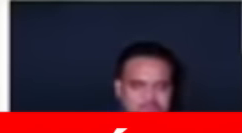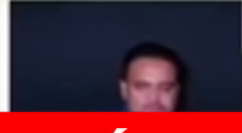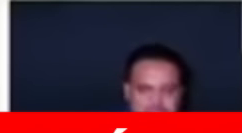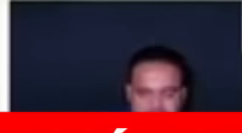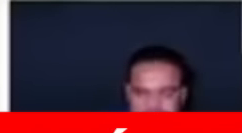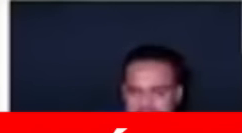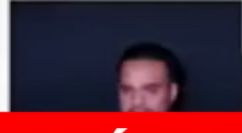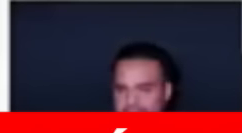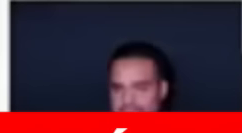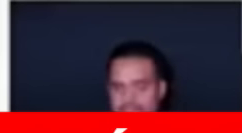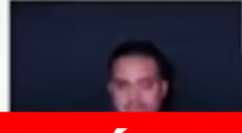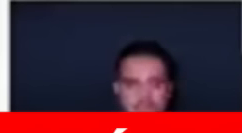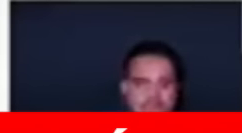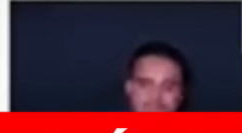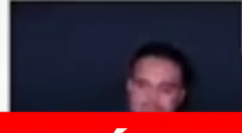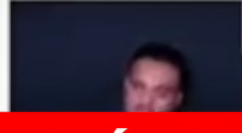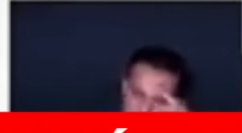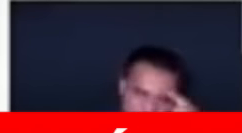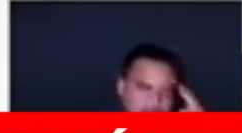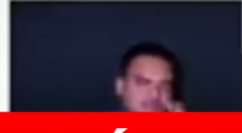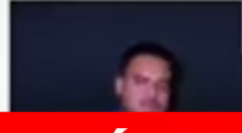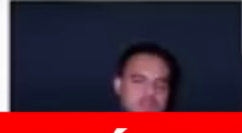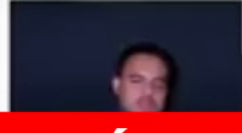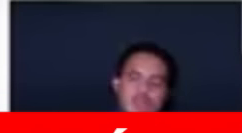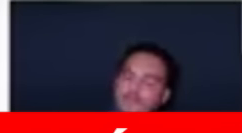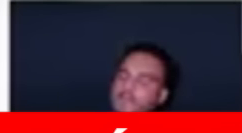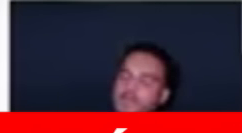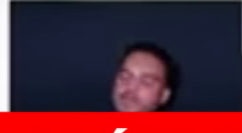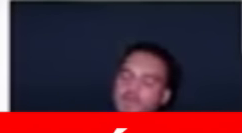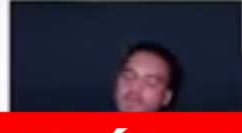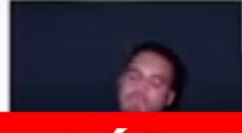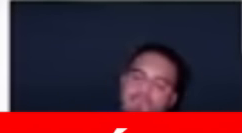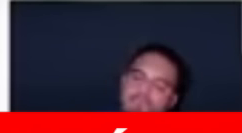Amigos, lo que ocurre es de tal manera grave